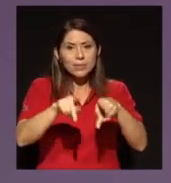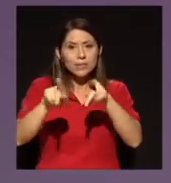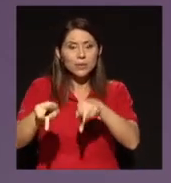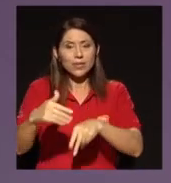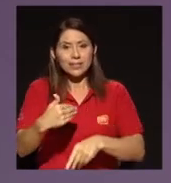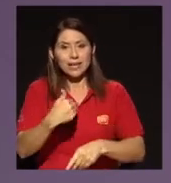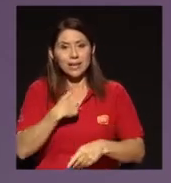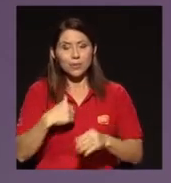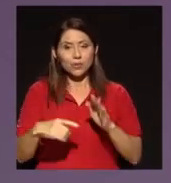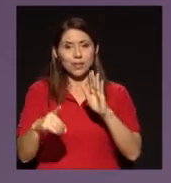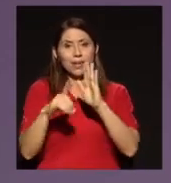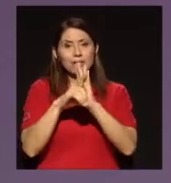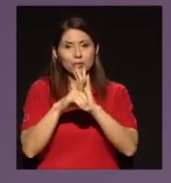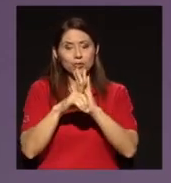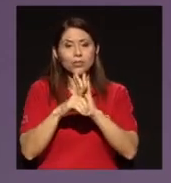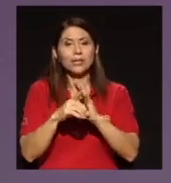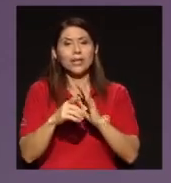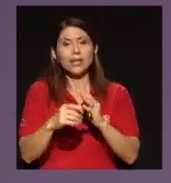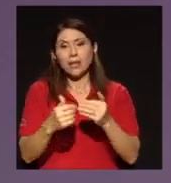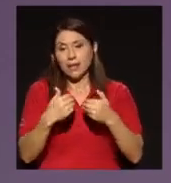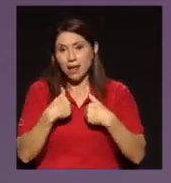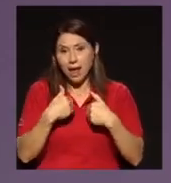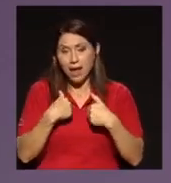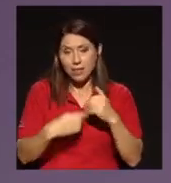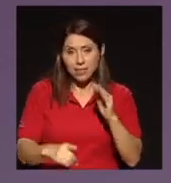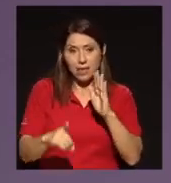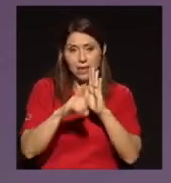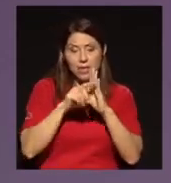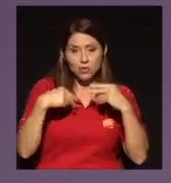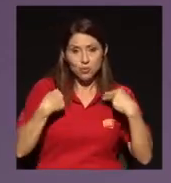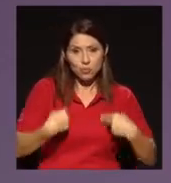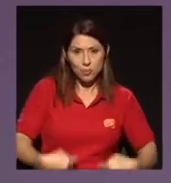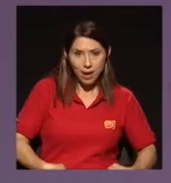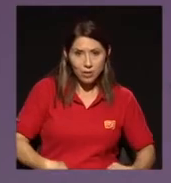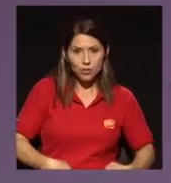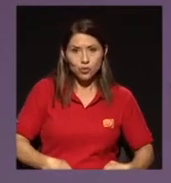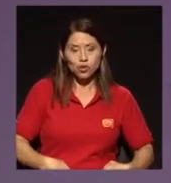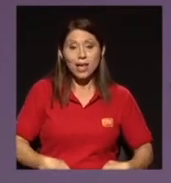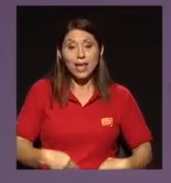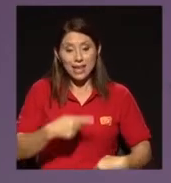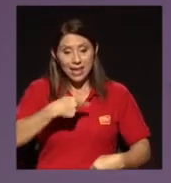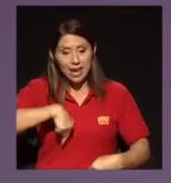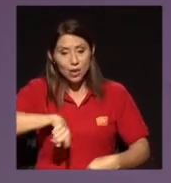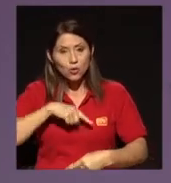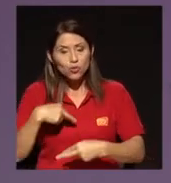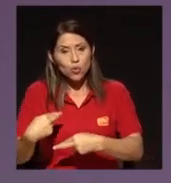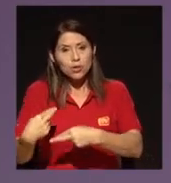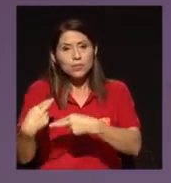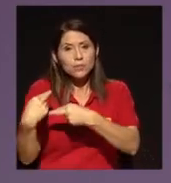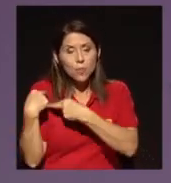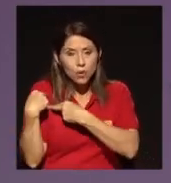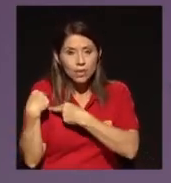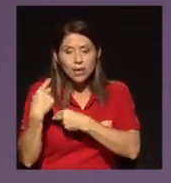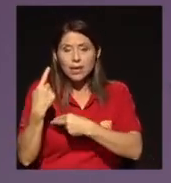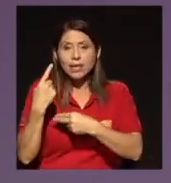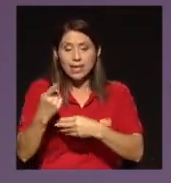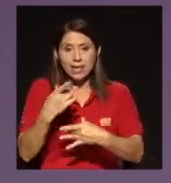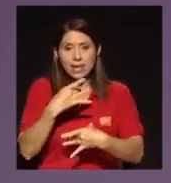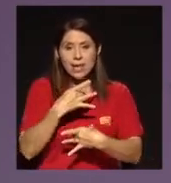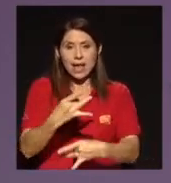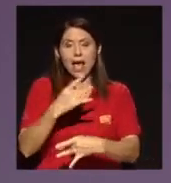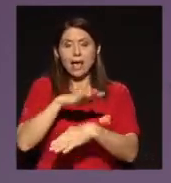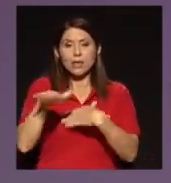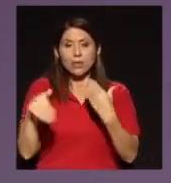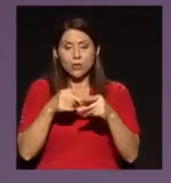derechos, ¿verdad? Y que hay derechos humanos que nos corresponden y nos competen a todas las personas, es